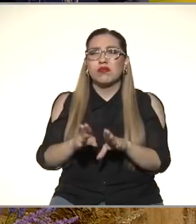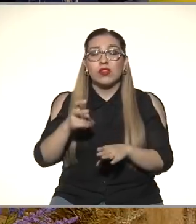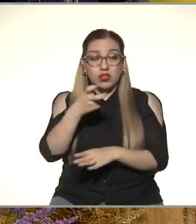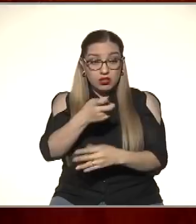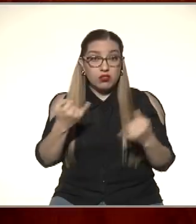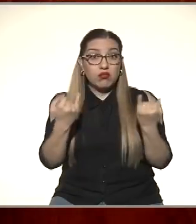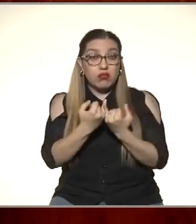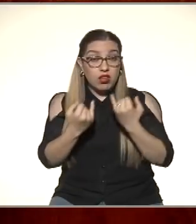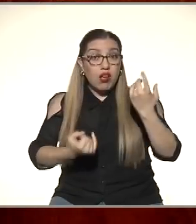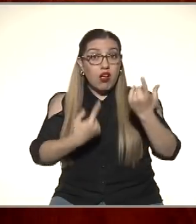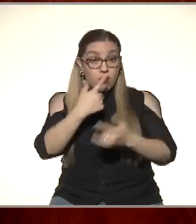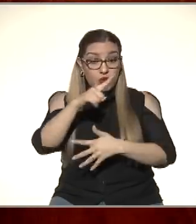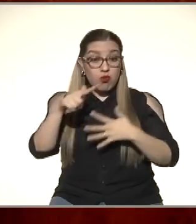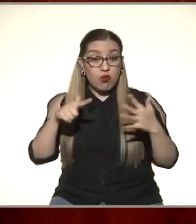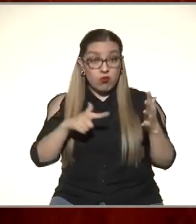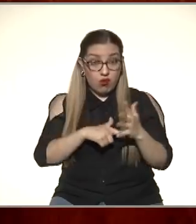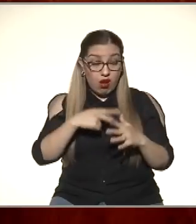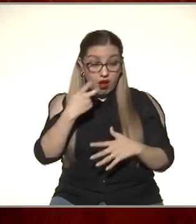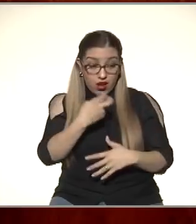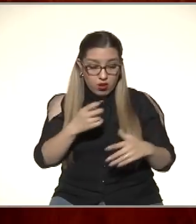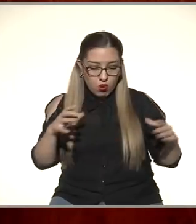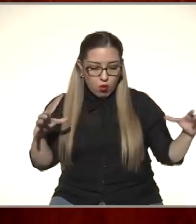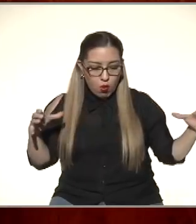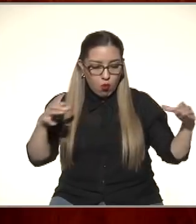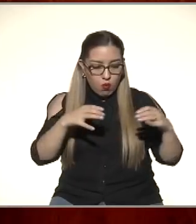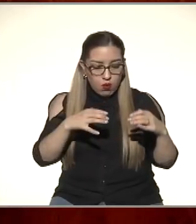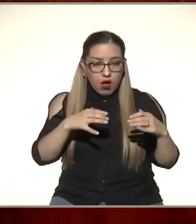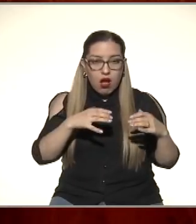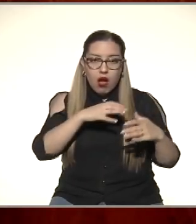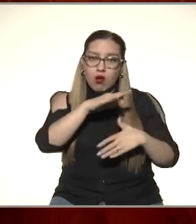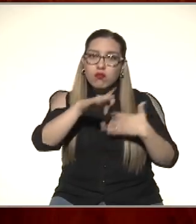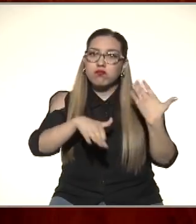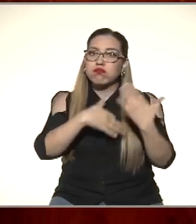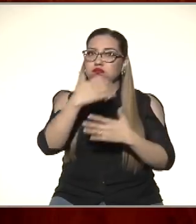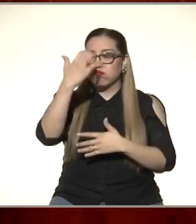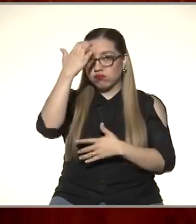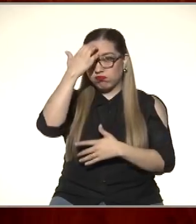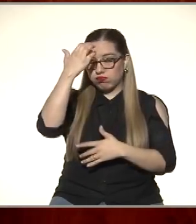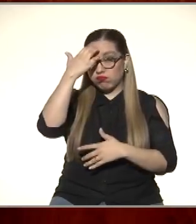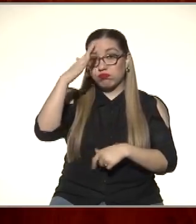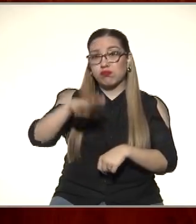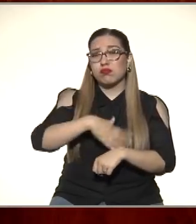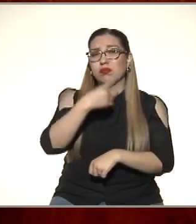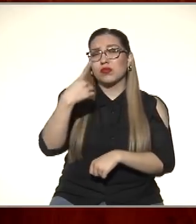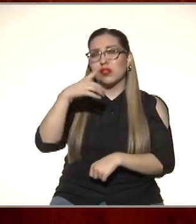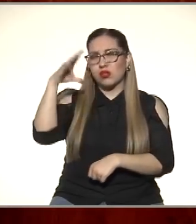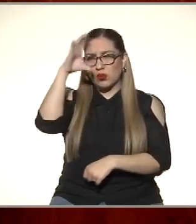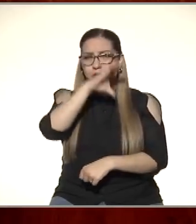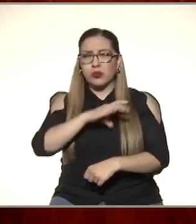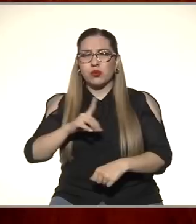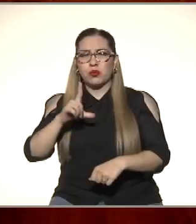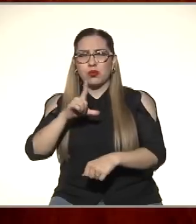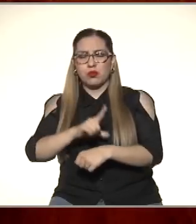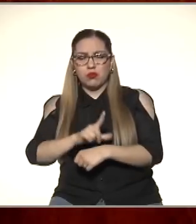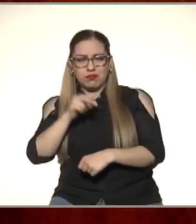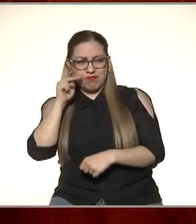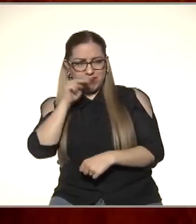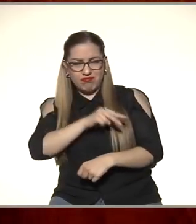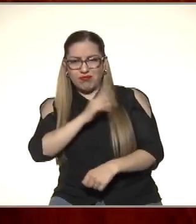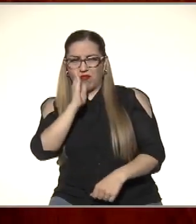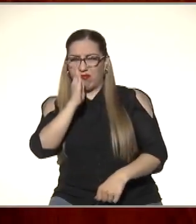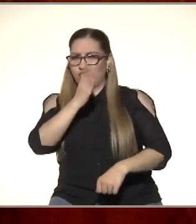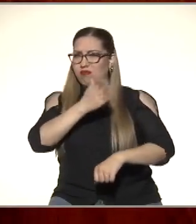comunidad, ¿sí? Donde tiene un impacto, porque culturalmente es sancionado. O por el contrario,